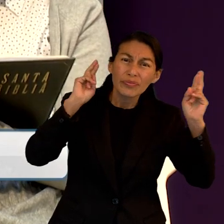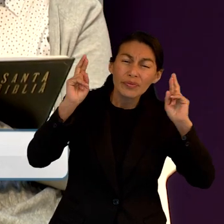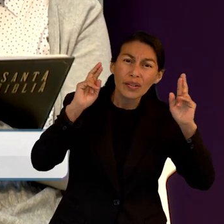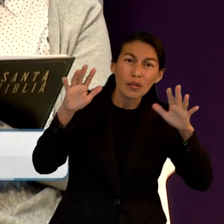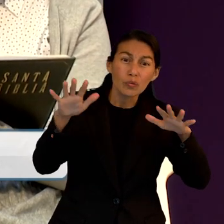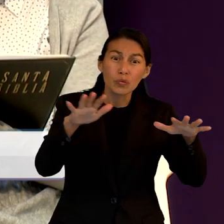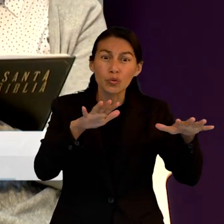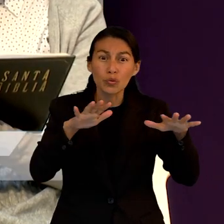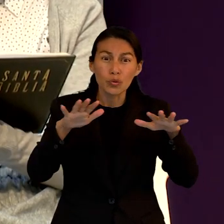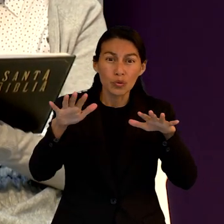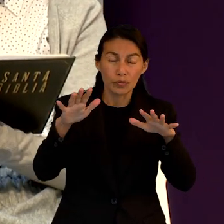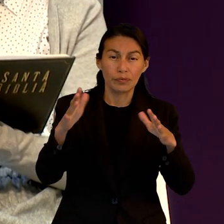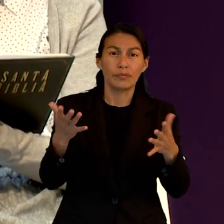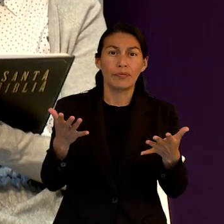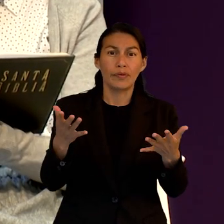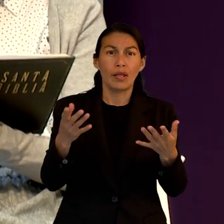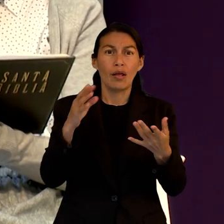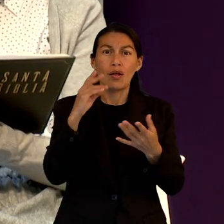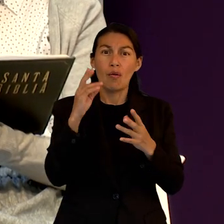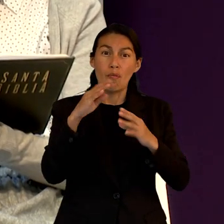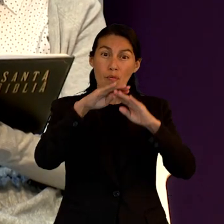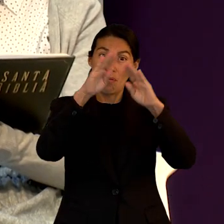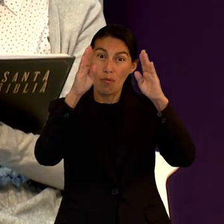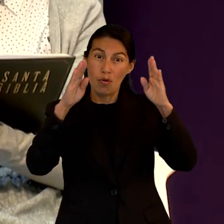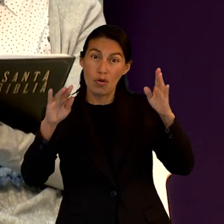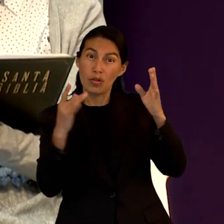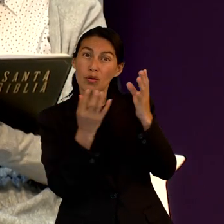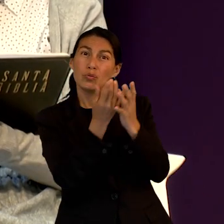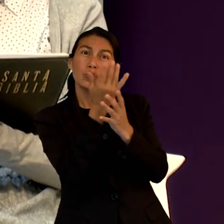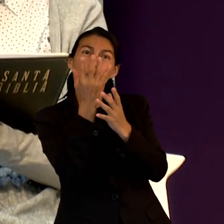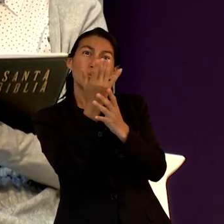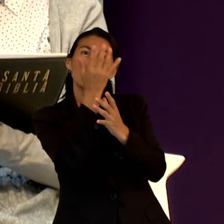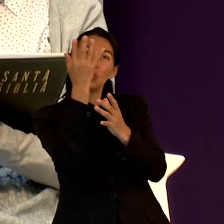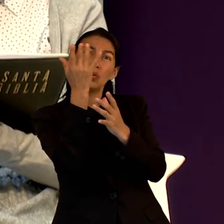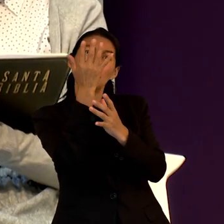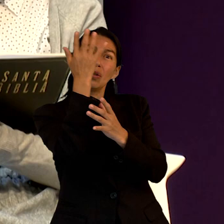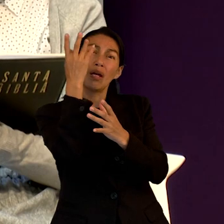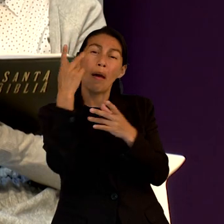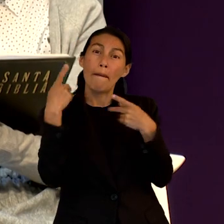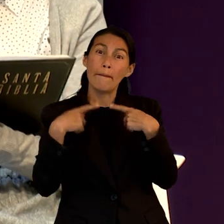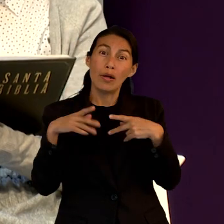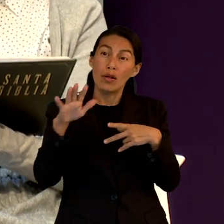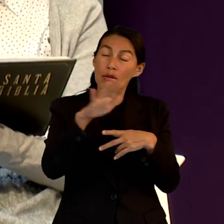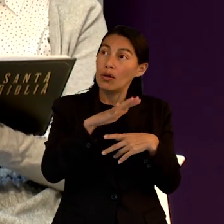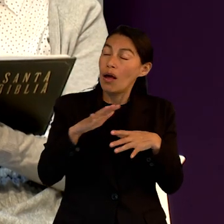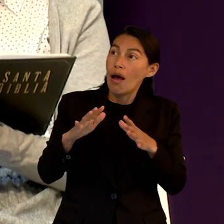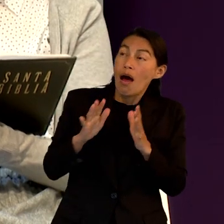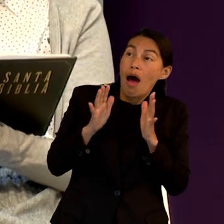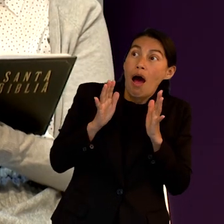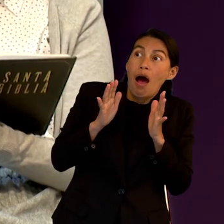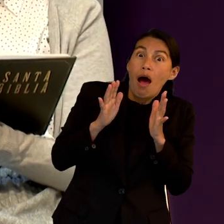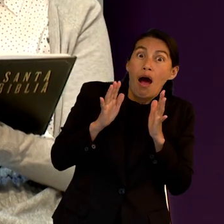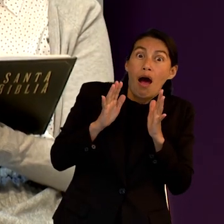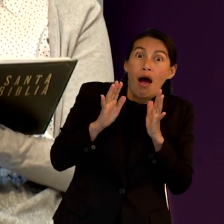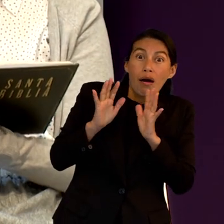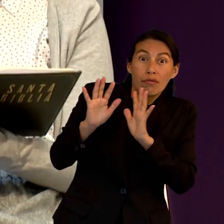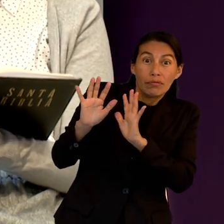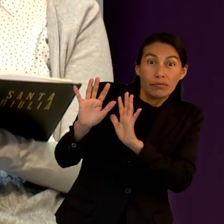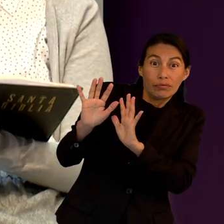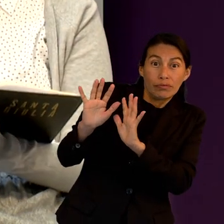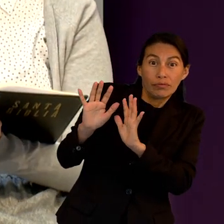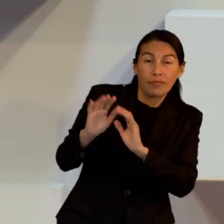y el monte que humeaba y viéndolo el pueblo temblaron y se pusieron de lejos